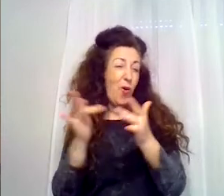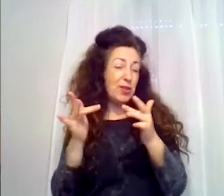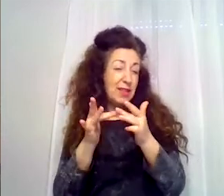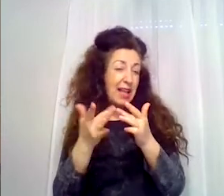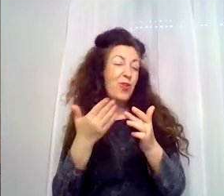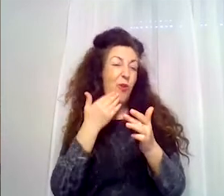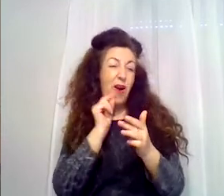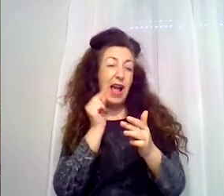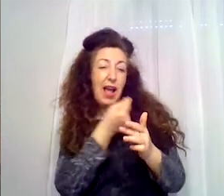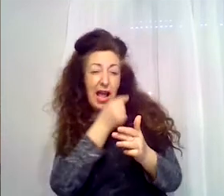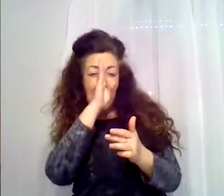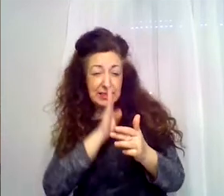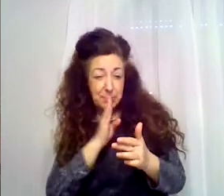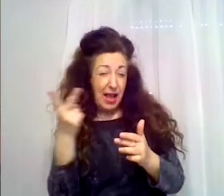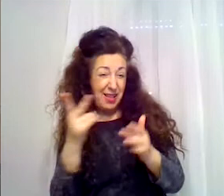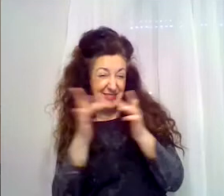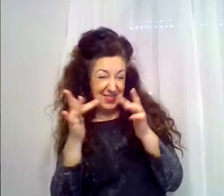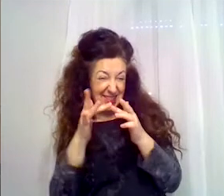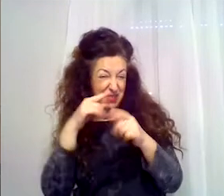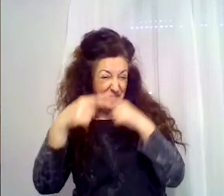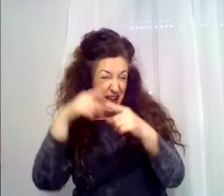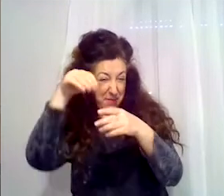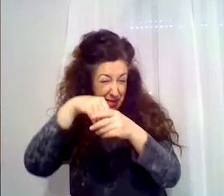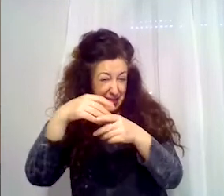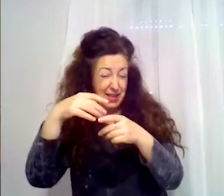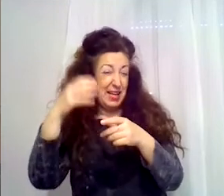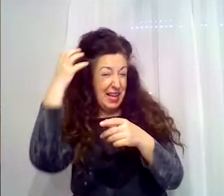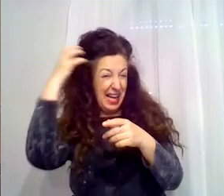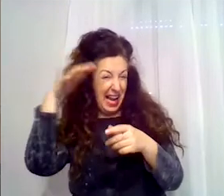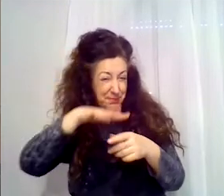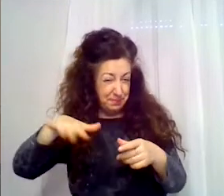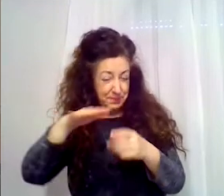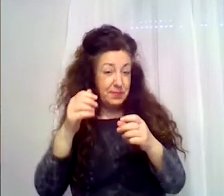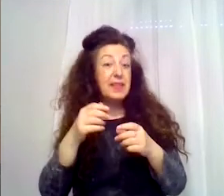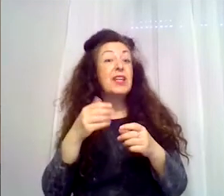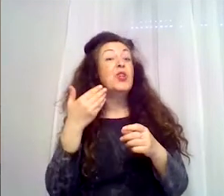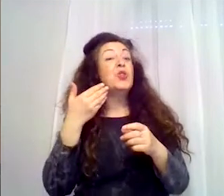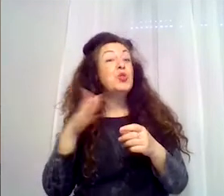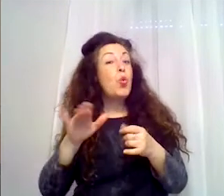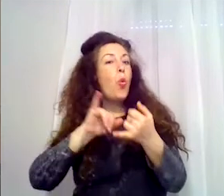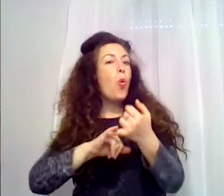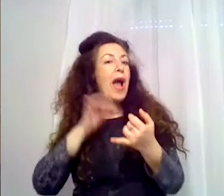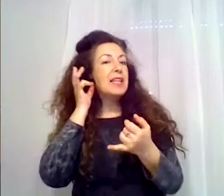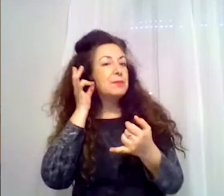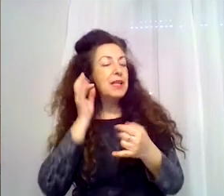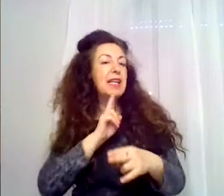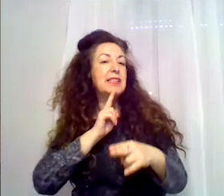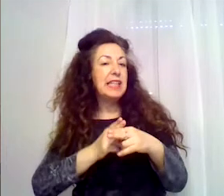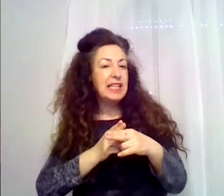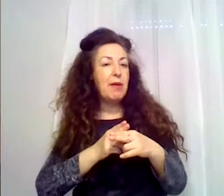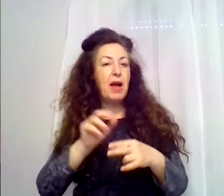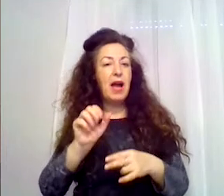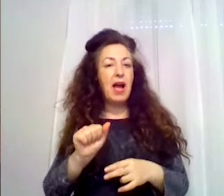tomado por Christopher Marlowe y que el traductor de la obra al inglés del trabajo de Cervantes fuera Christopher Marlowe. Esto